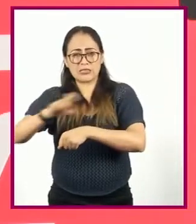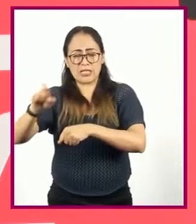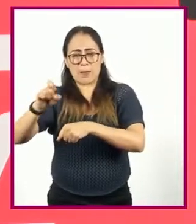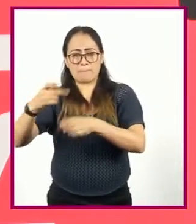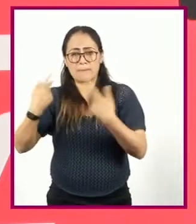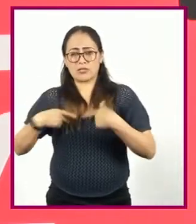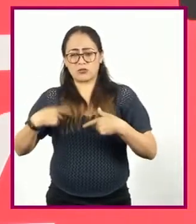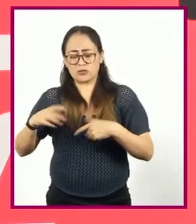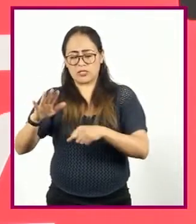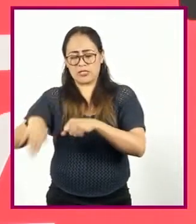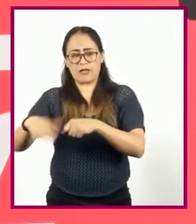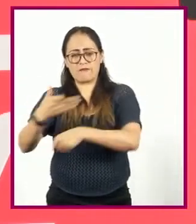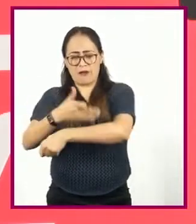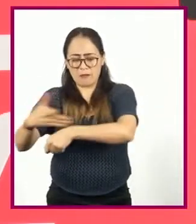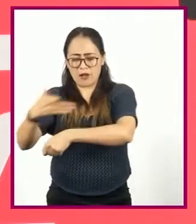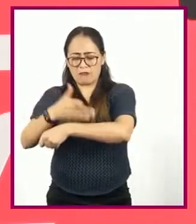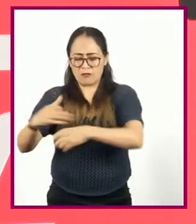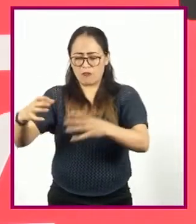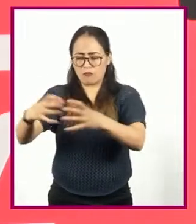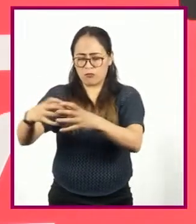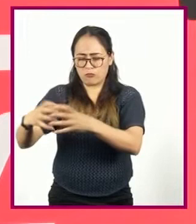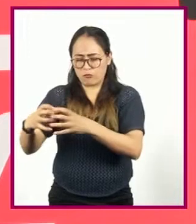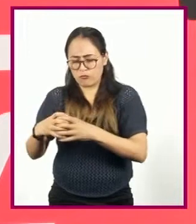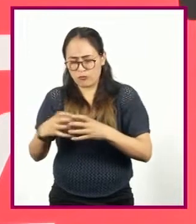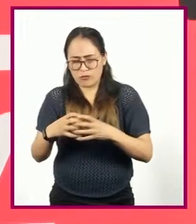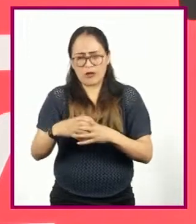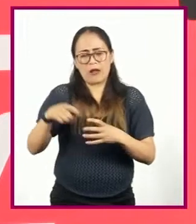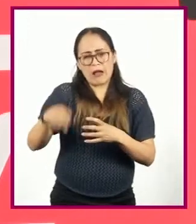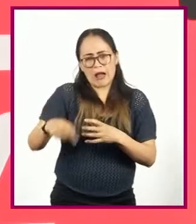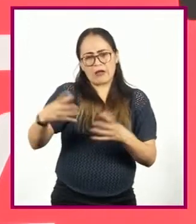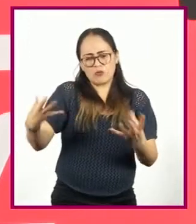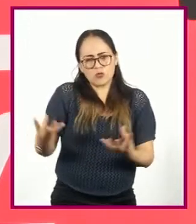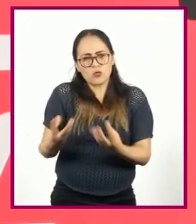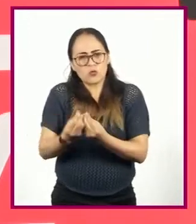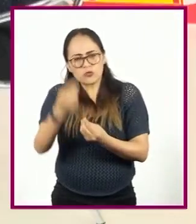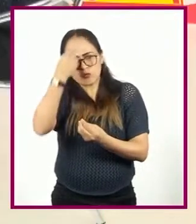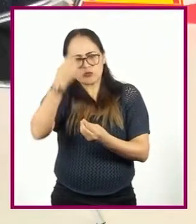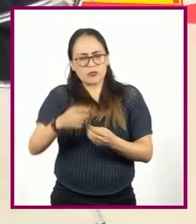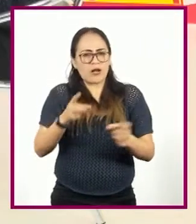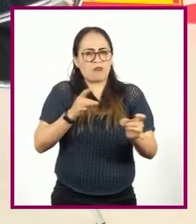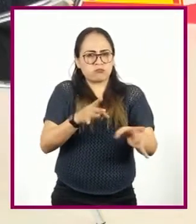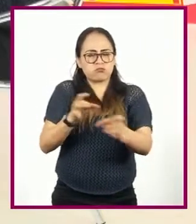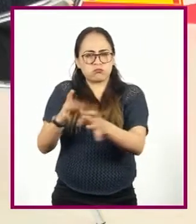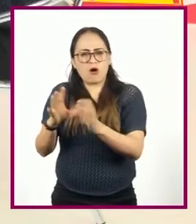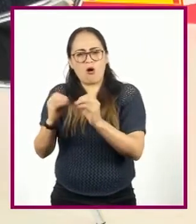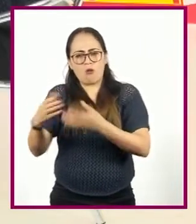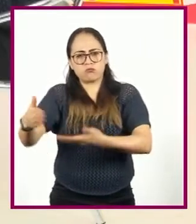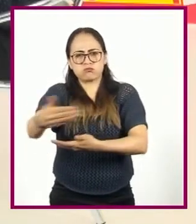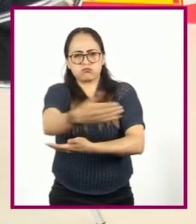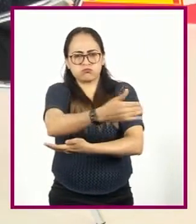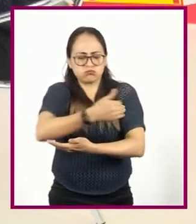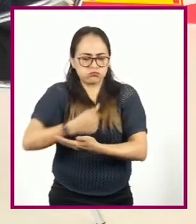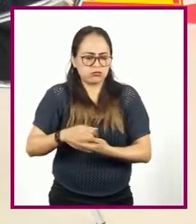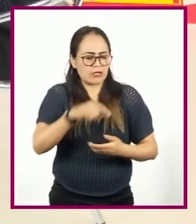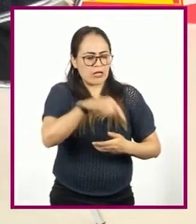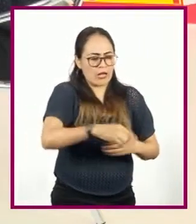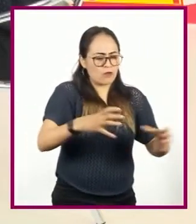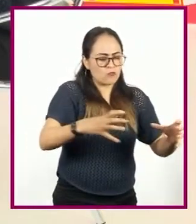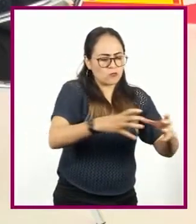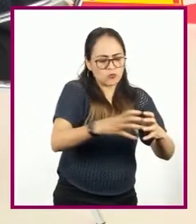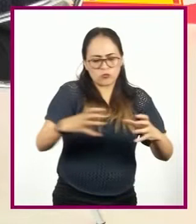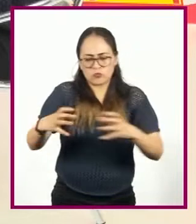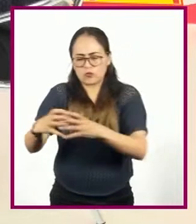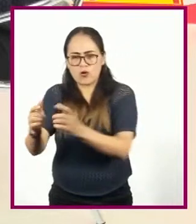varias familias que se unían estacionalmente para la caza y la recolección. ¿Cómo se llaman estas unidades o